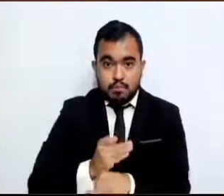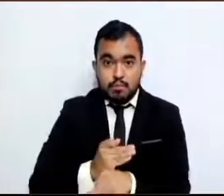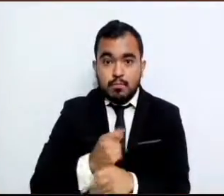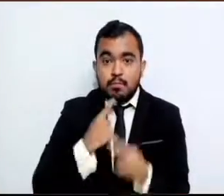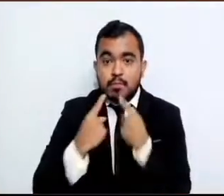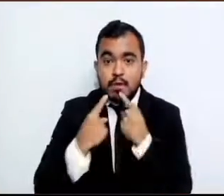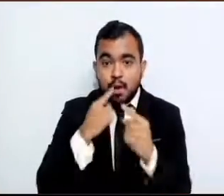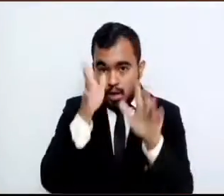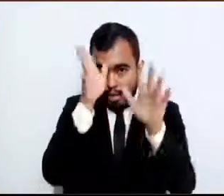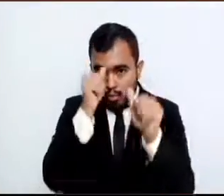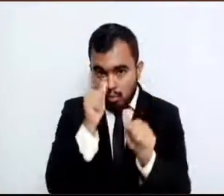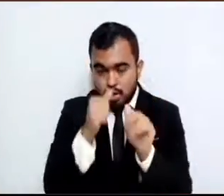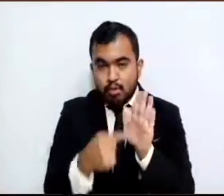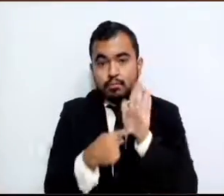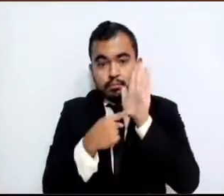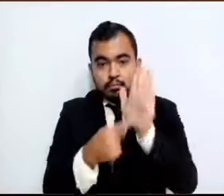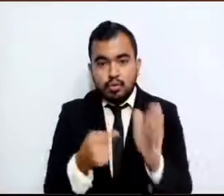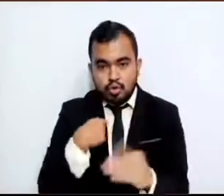lectura.